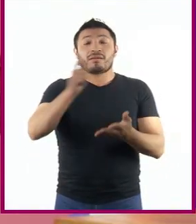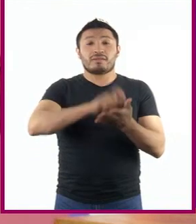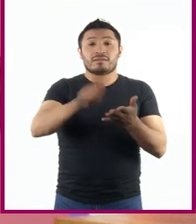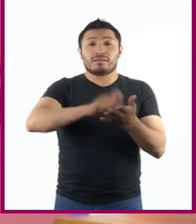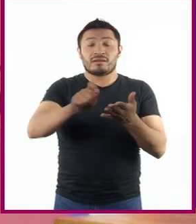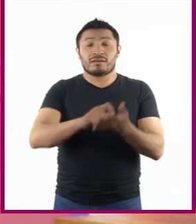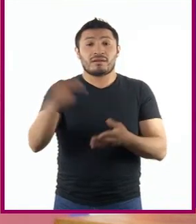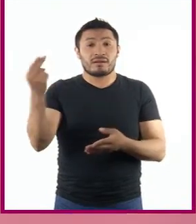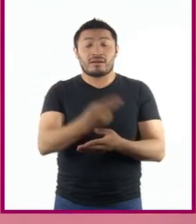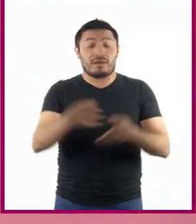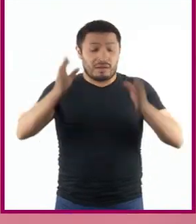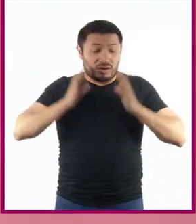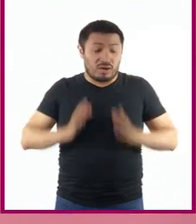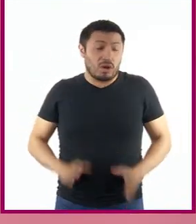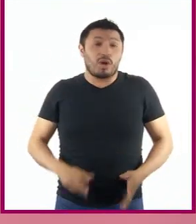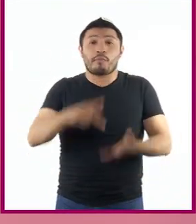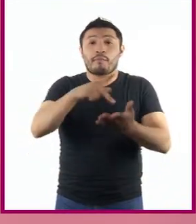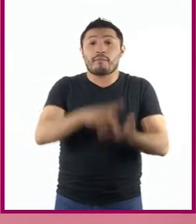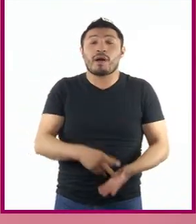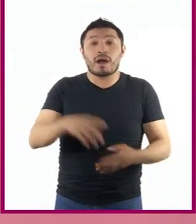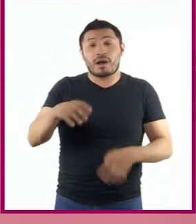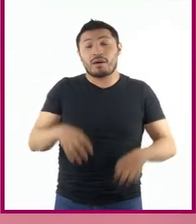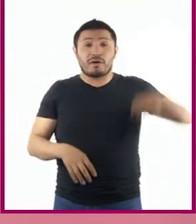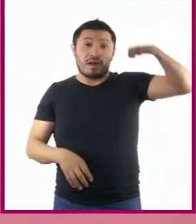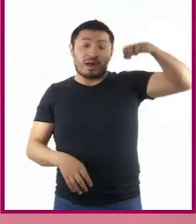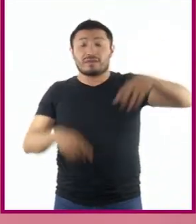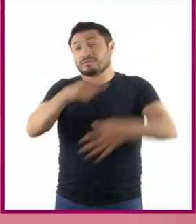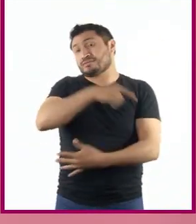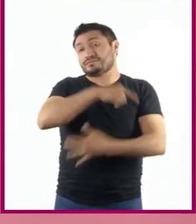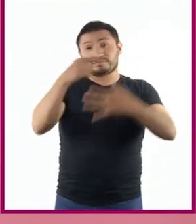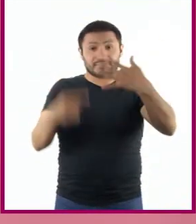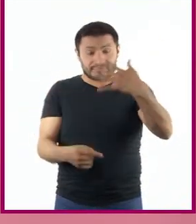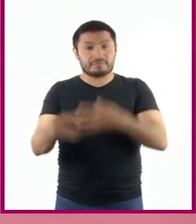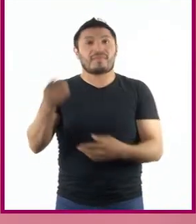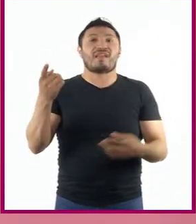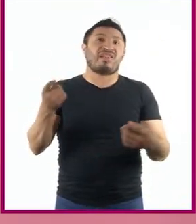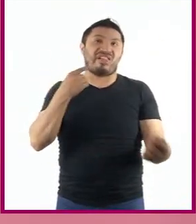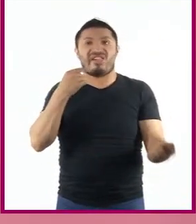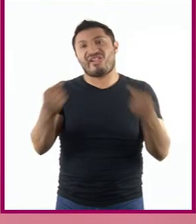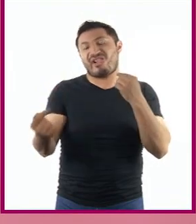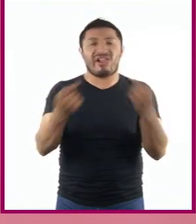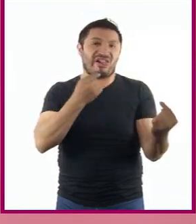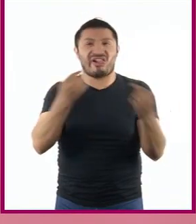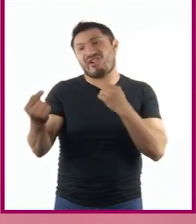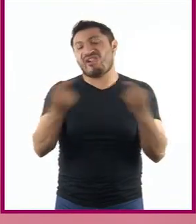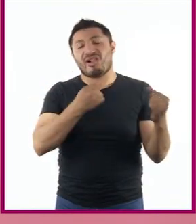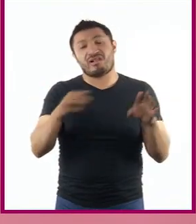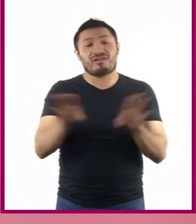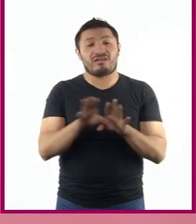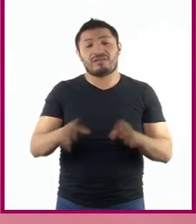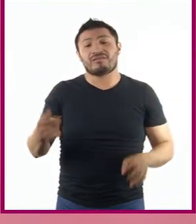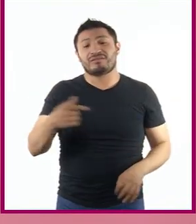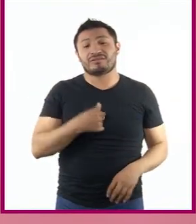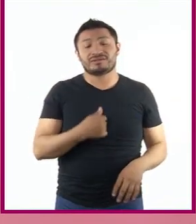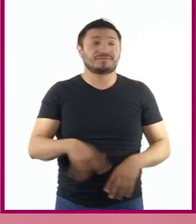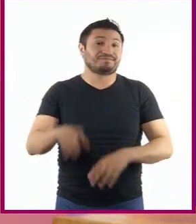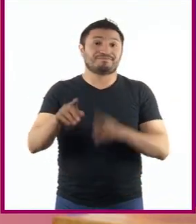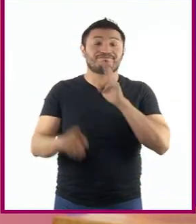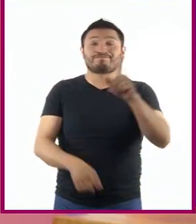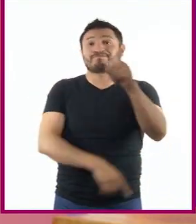necesidades alimenticias, mi peso, mi edad, y bueno, se inició una discusión en la que terminé quedándome